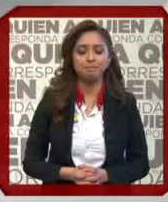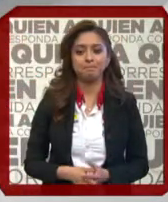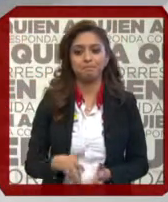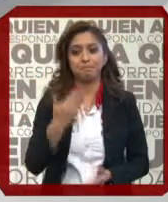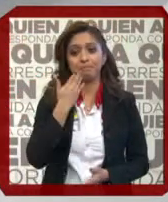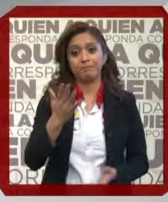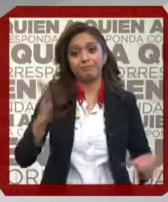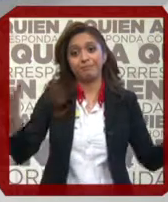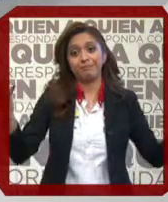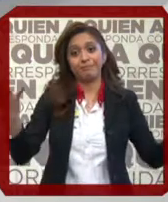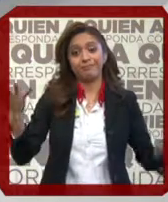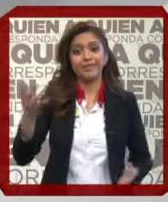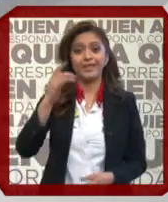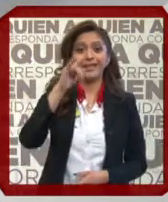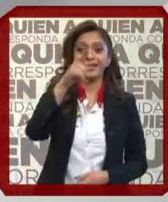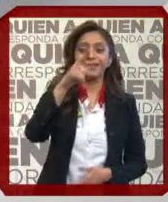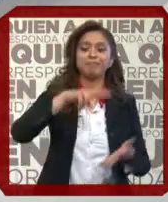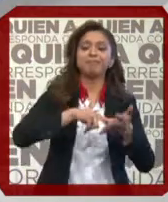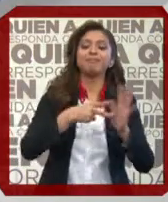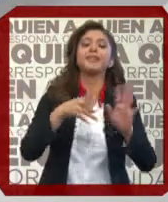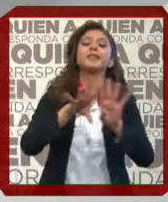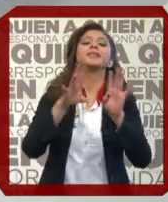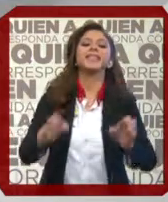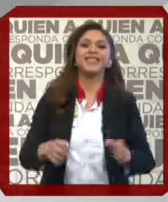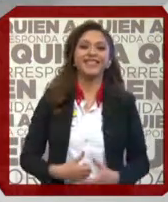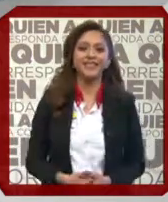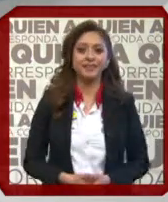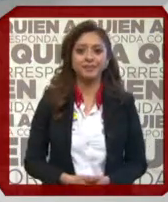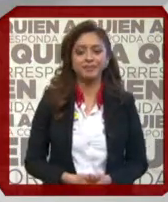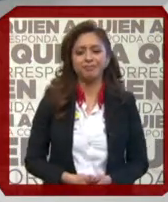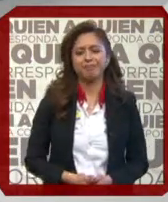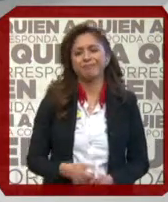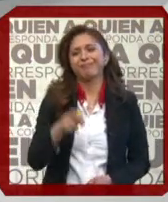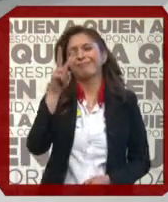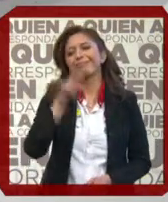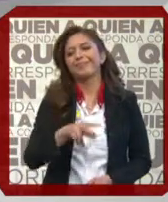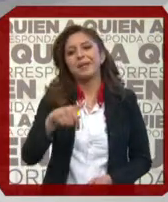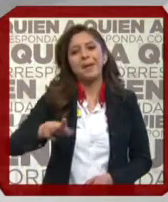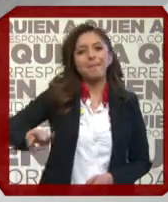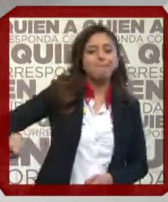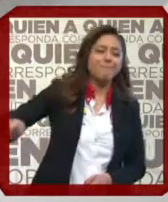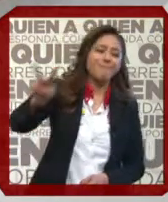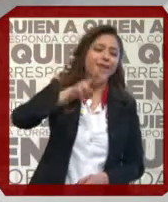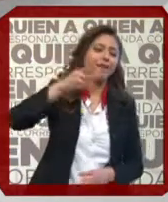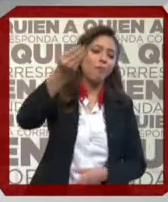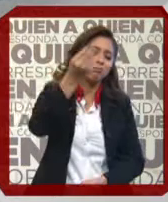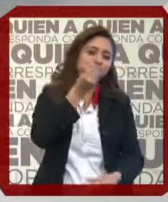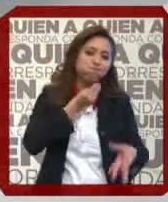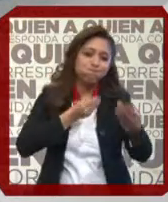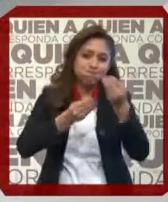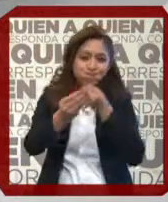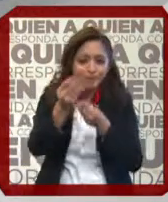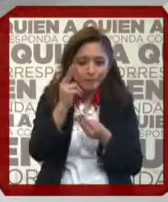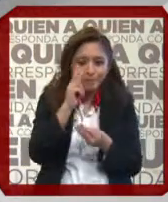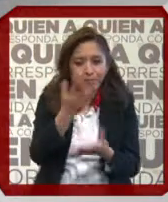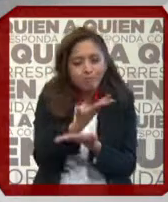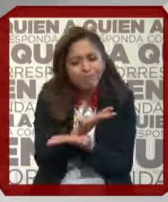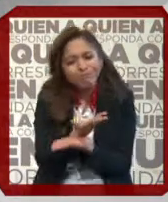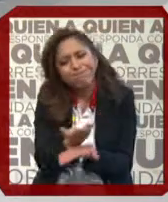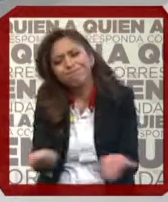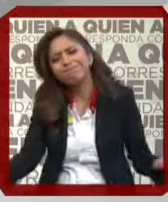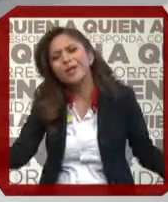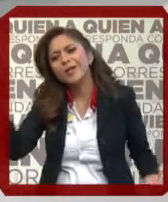Ya, ¿qué hacemos? Ije, ¿cómo estás? Jorge, no podría faltar el viernes de tragones. Y mira, traemos unos